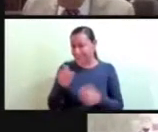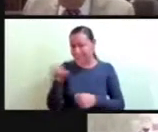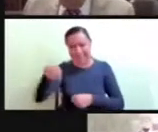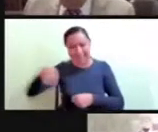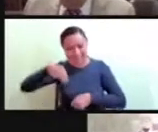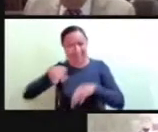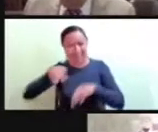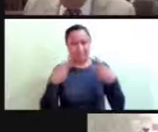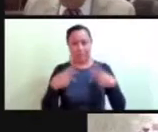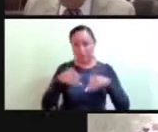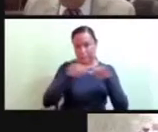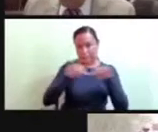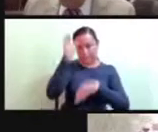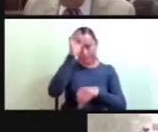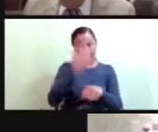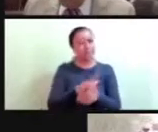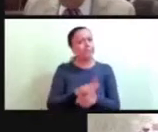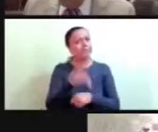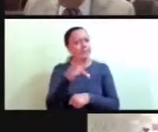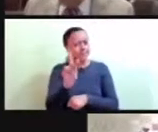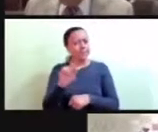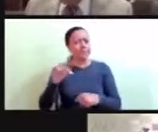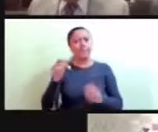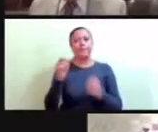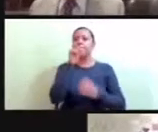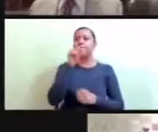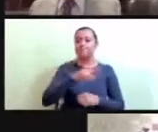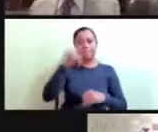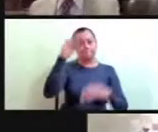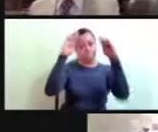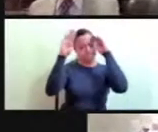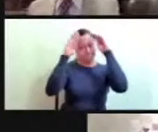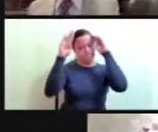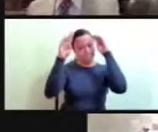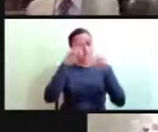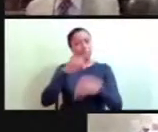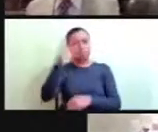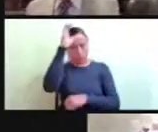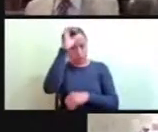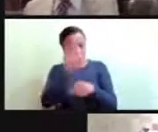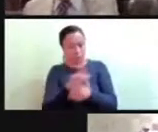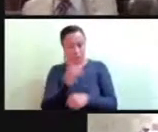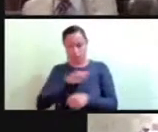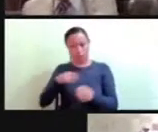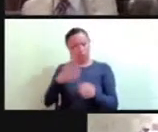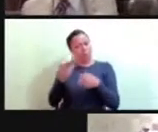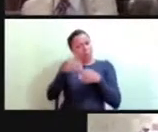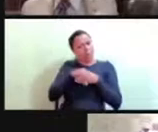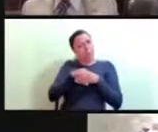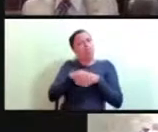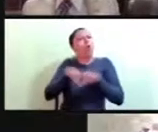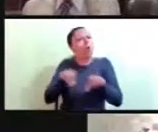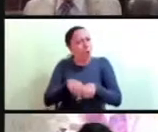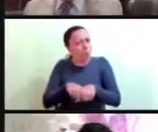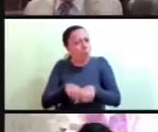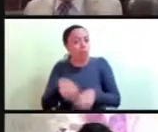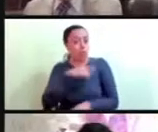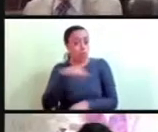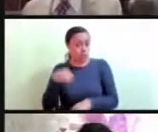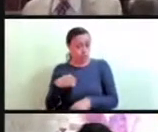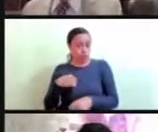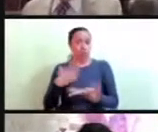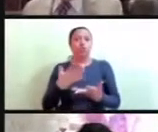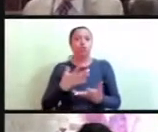Reflexionemos también, ¿cómo aparecemos en lo cultural? ¿Cómo la forma en que legislamos, dialogamos,